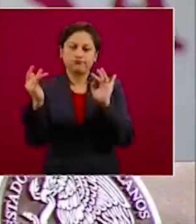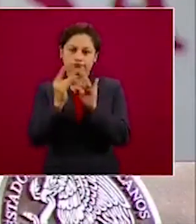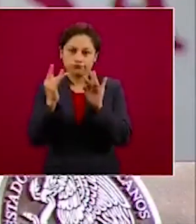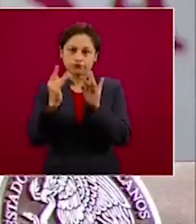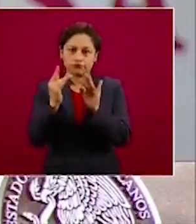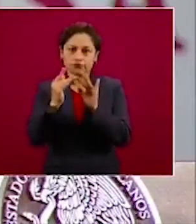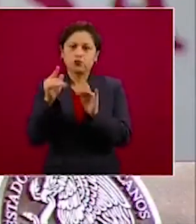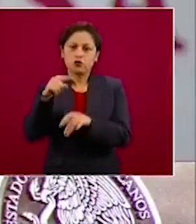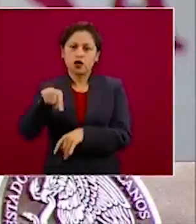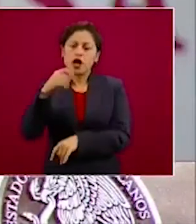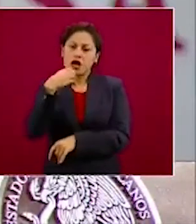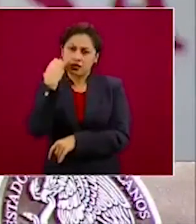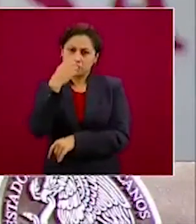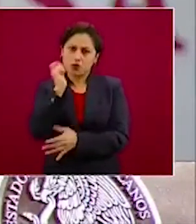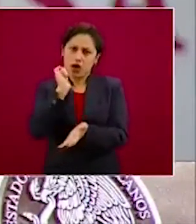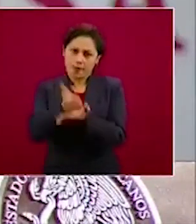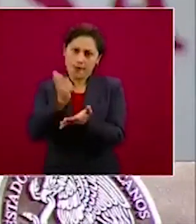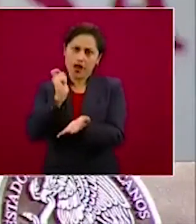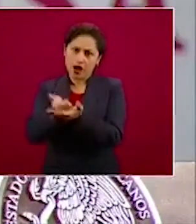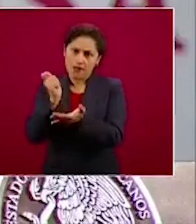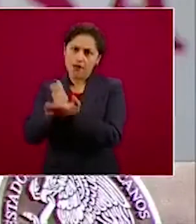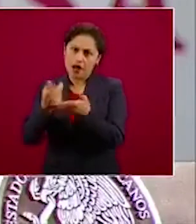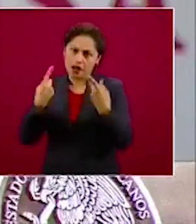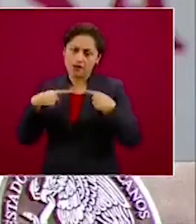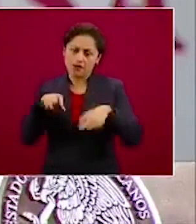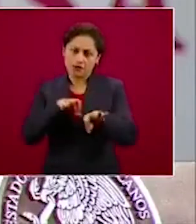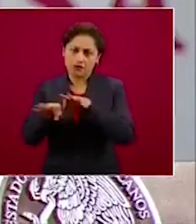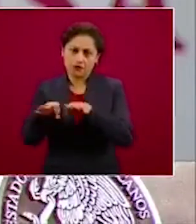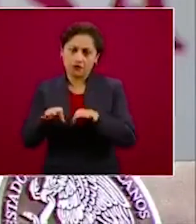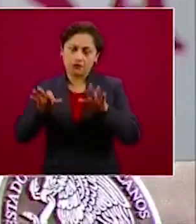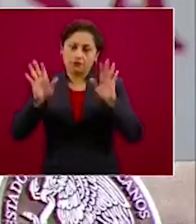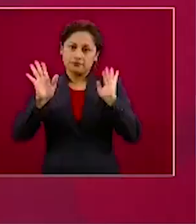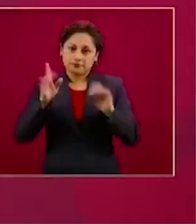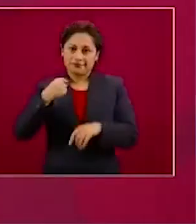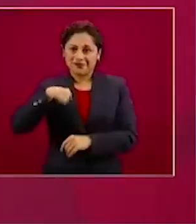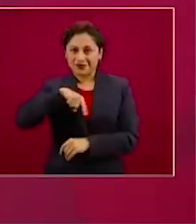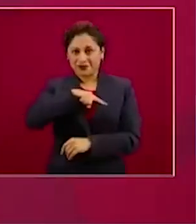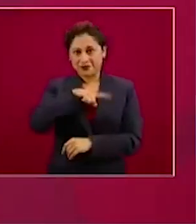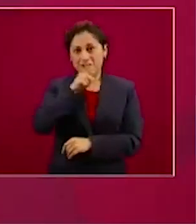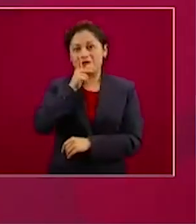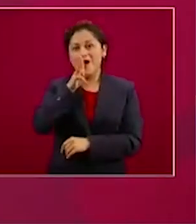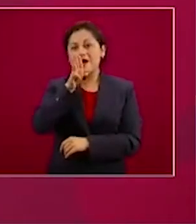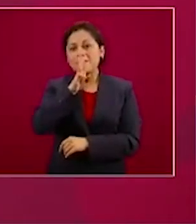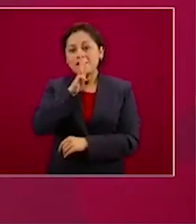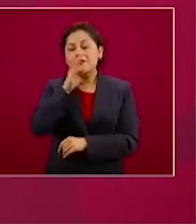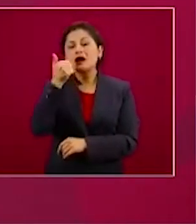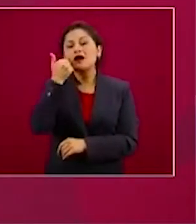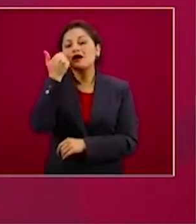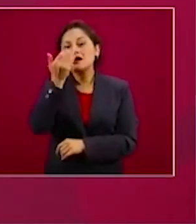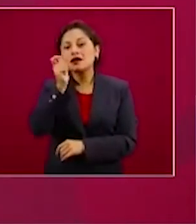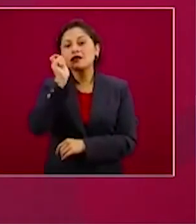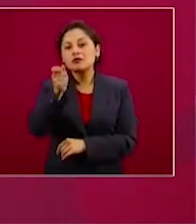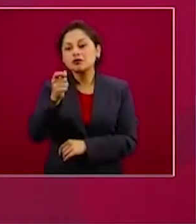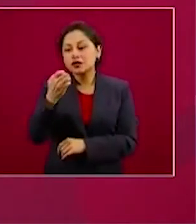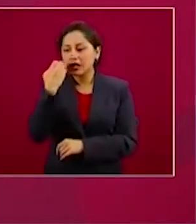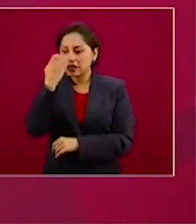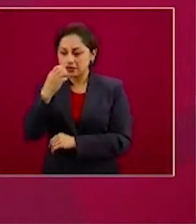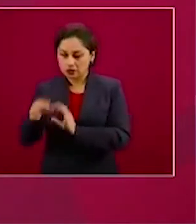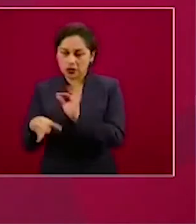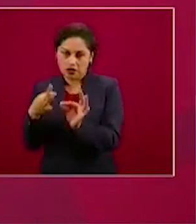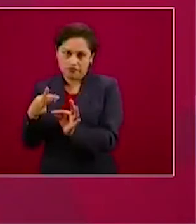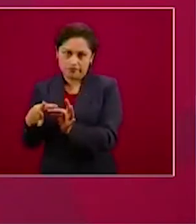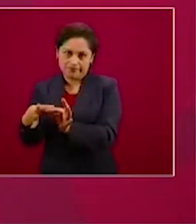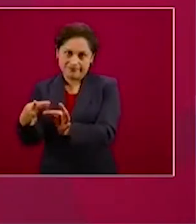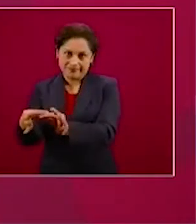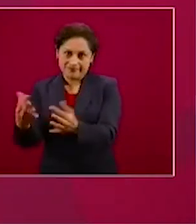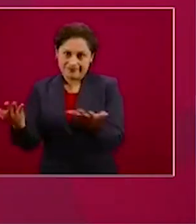las marcas chevron arco y red co continúan con los precios más altos del mercado en contraste el titular